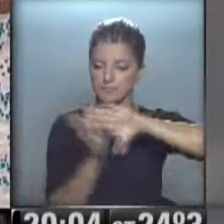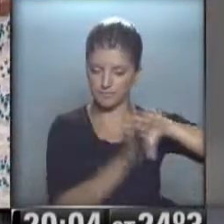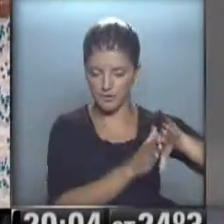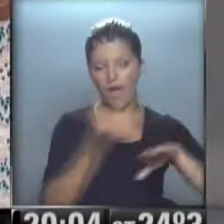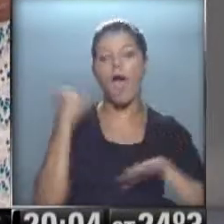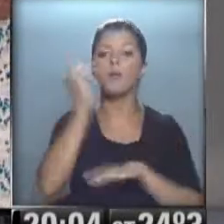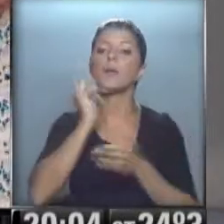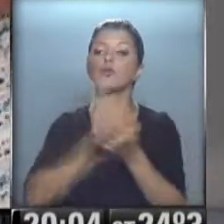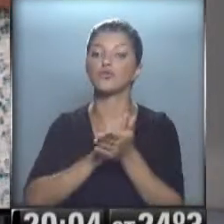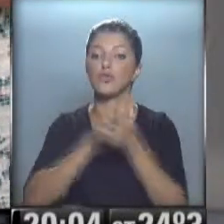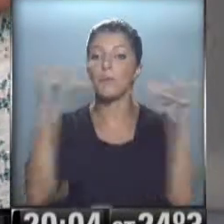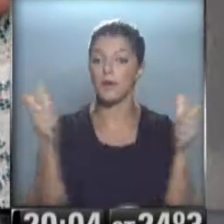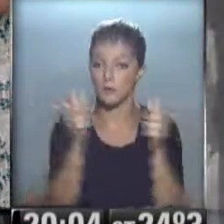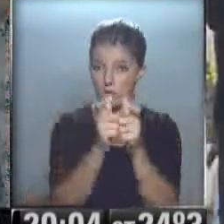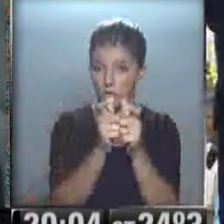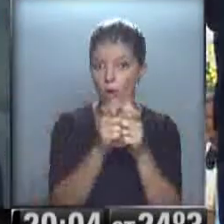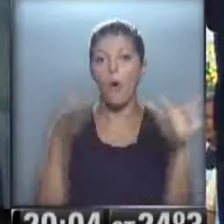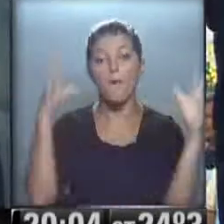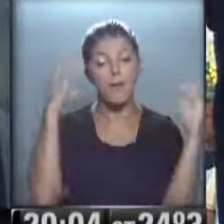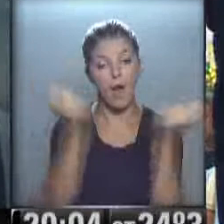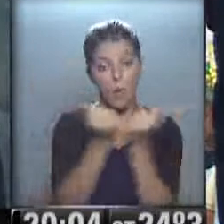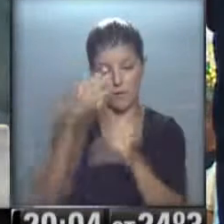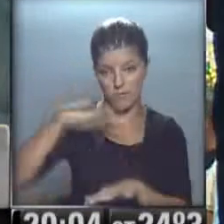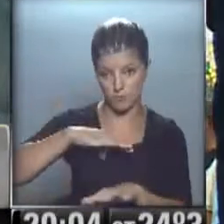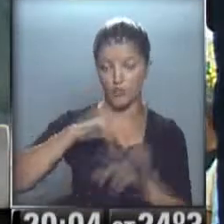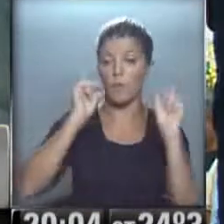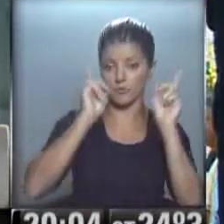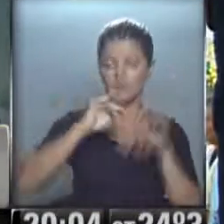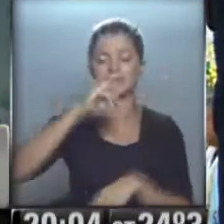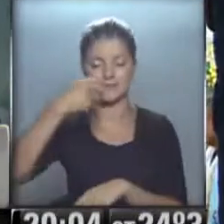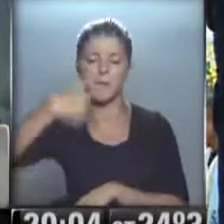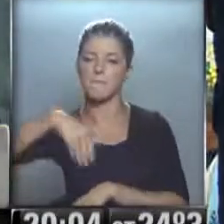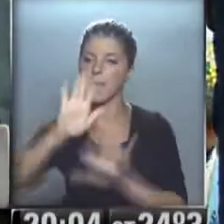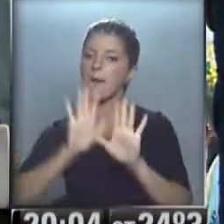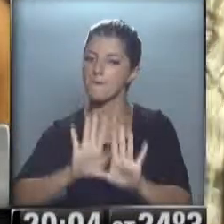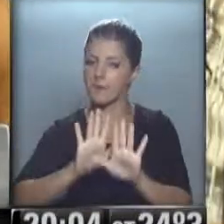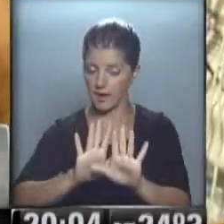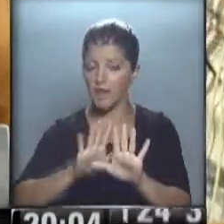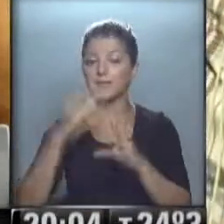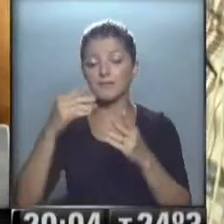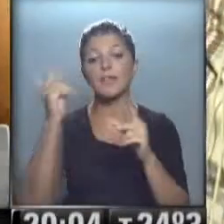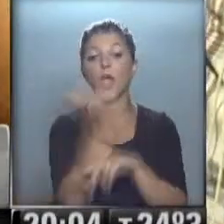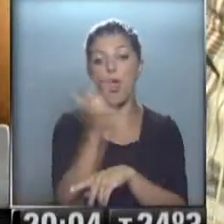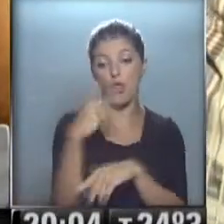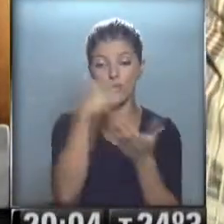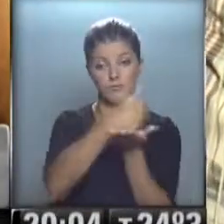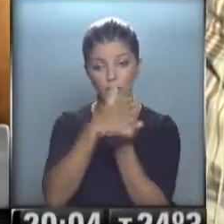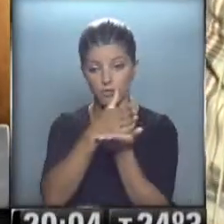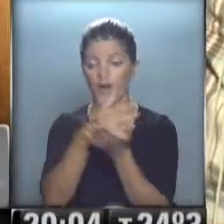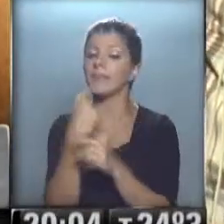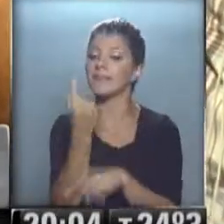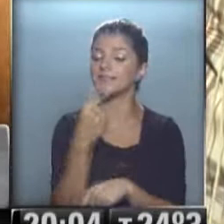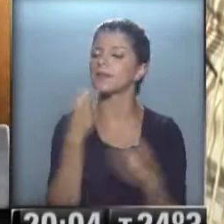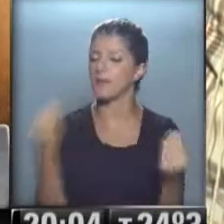paritaria docente. En principio pasaron a un cuarto intermedio. Un cuarto intermedio con la posibilidad de que se retome y ambos sectores están diciendo, entre